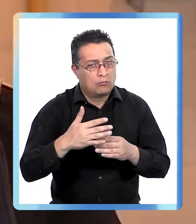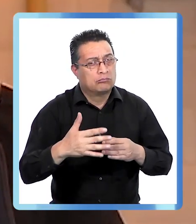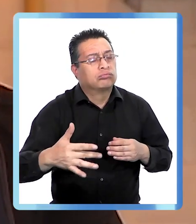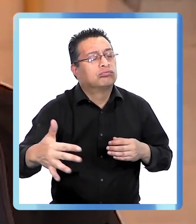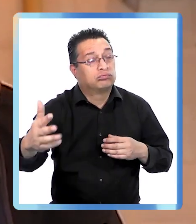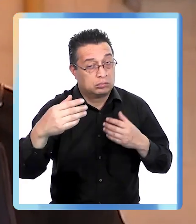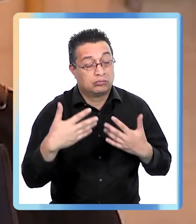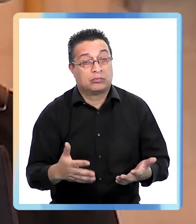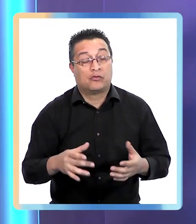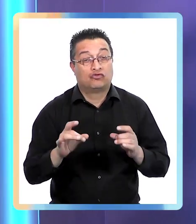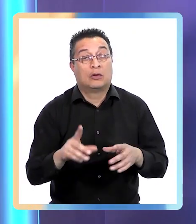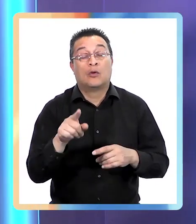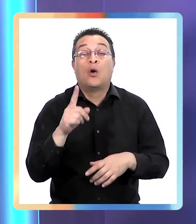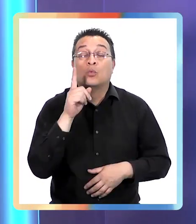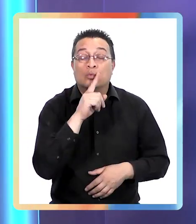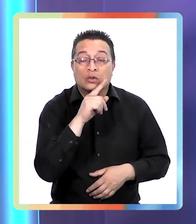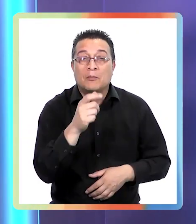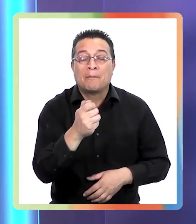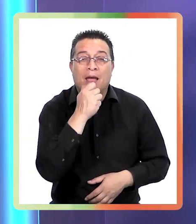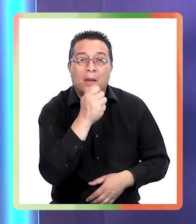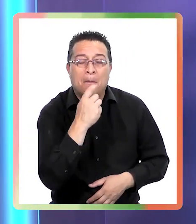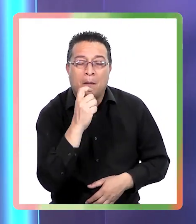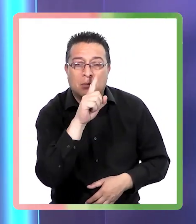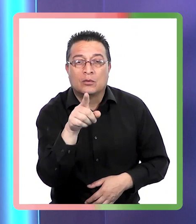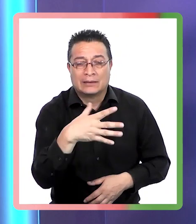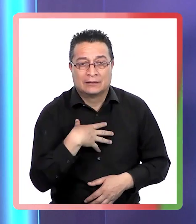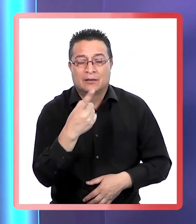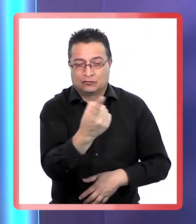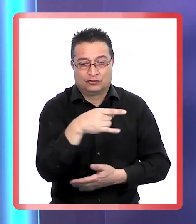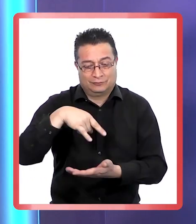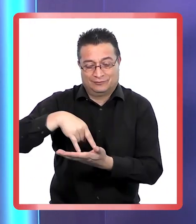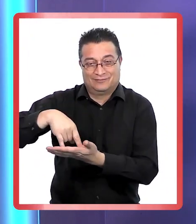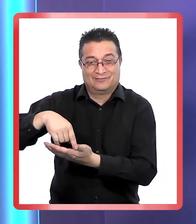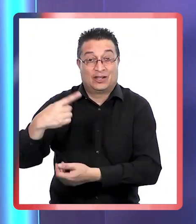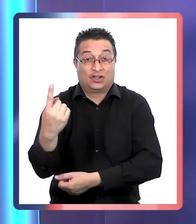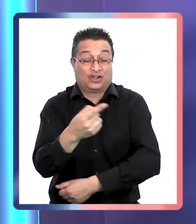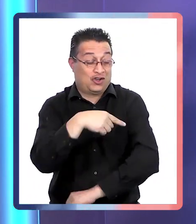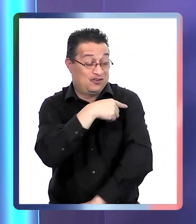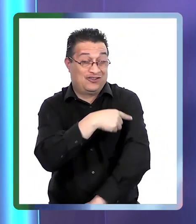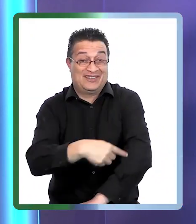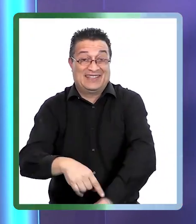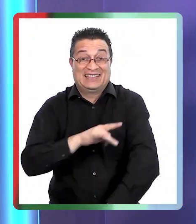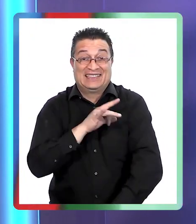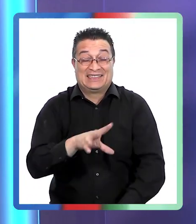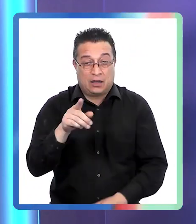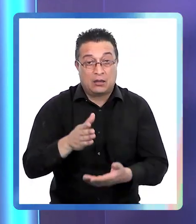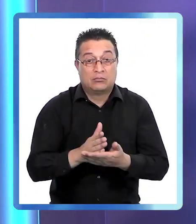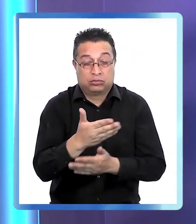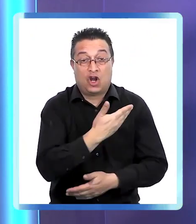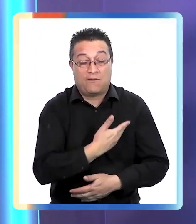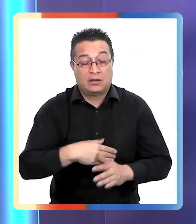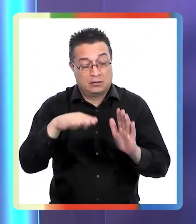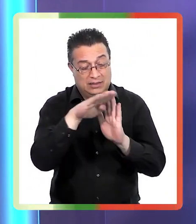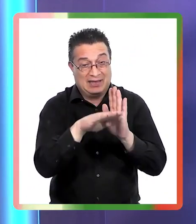más. Sí, claro que sí. Al finalizar esta entrevista, ministra, me gustaría que le hablara a los parlamentarios de las regiones de Chile. Se inicia un gobierno que tiene una